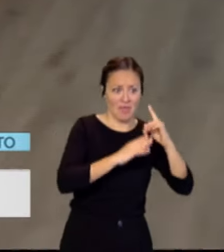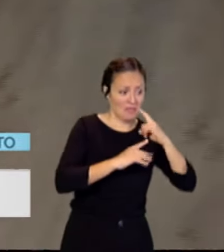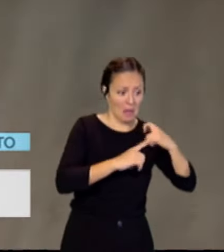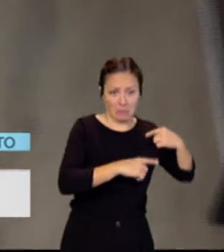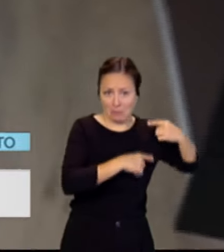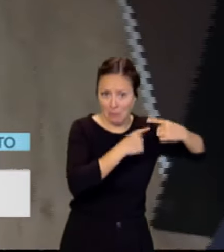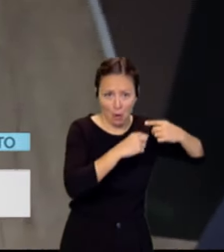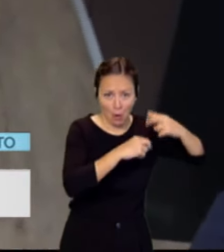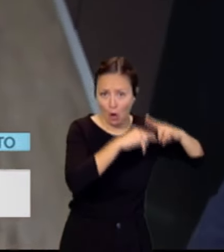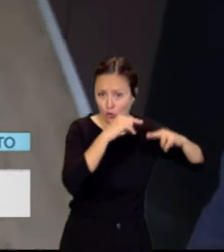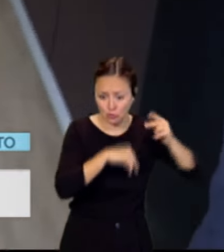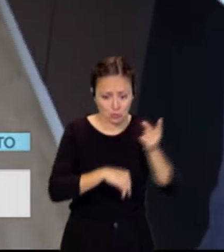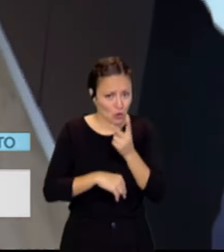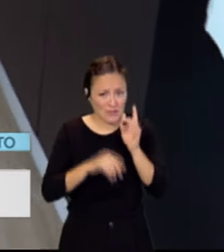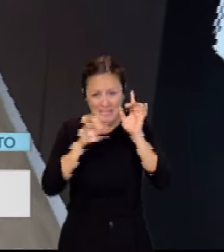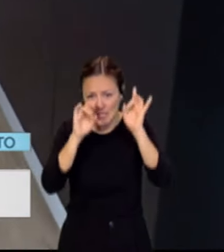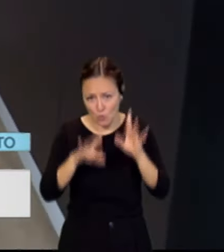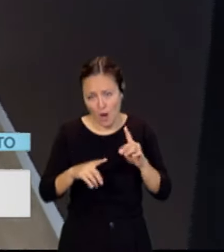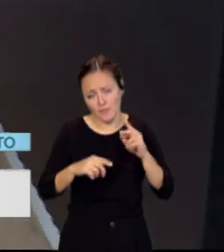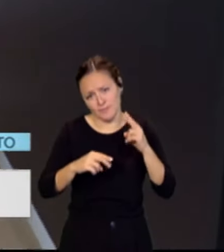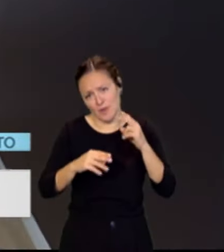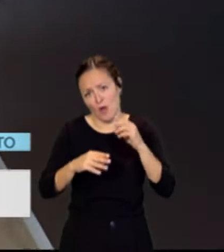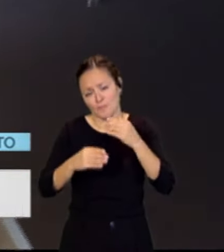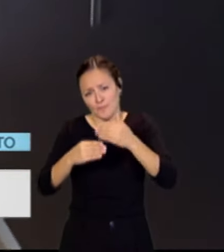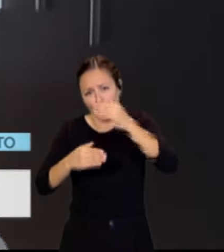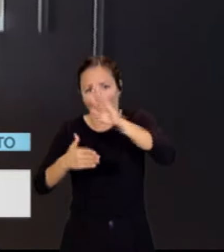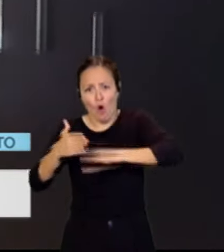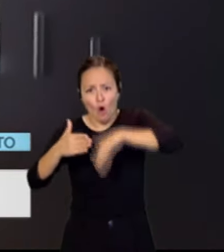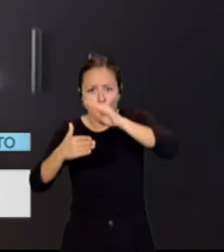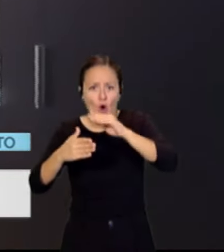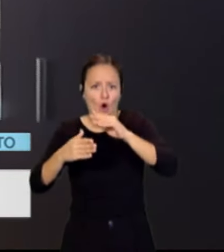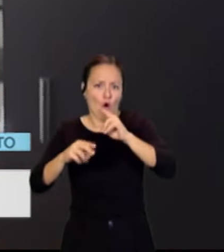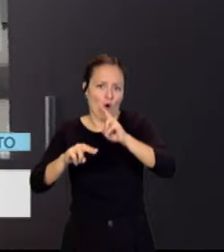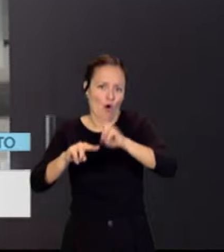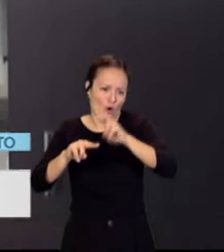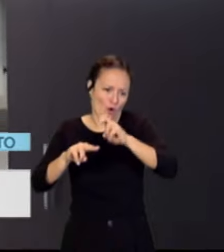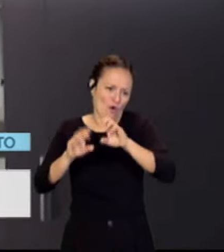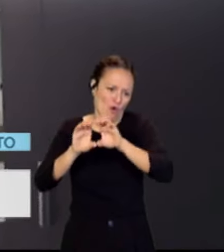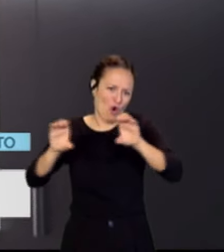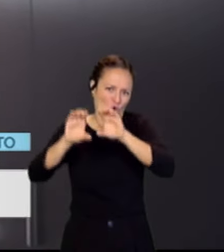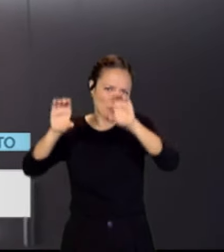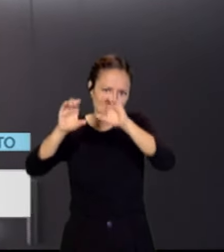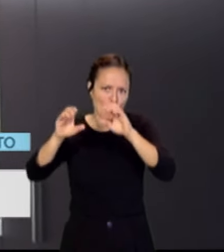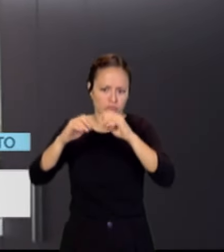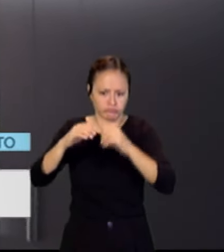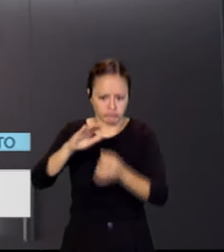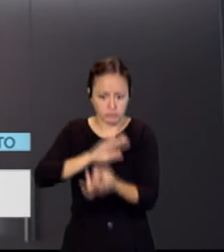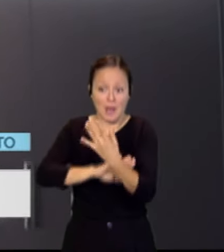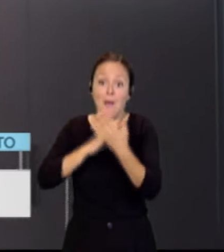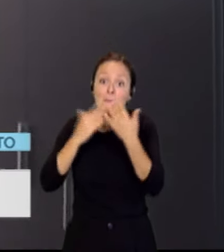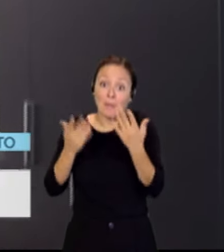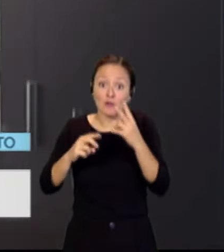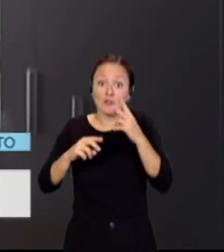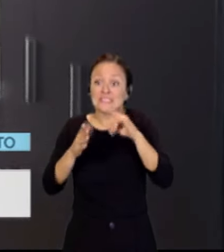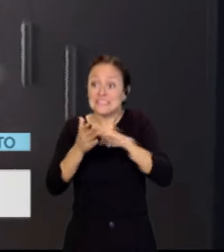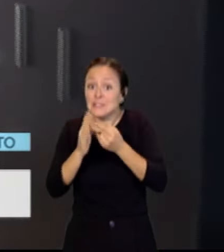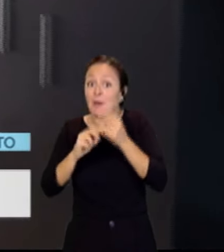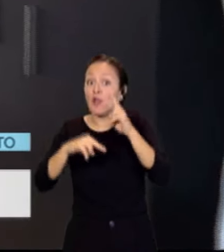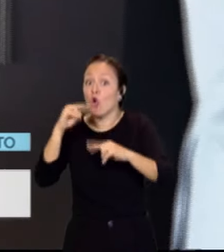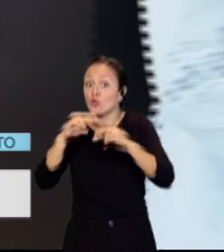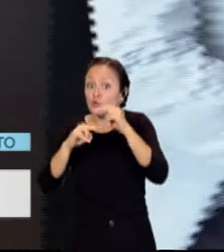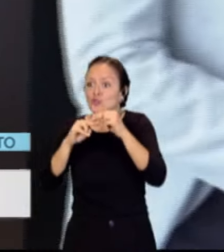los mismos materiales de hormigón en este caso pero evidentemente con un sistema constructivo que nos favorece a la velocidad de ejecución